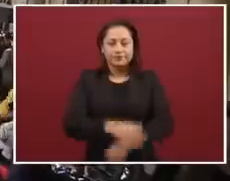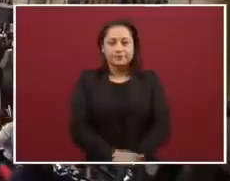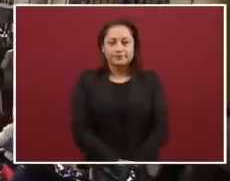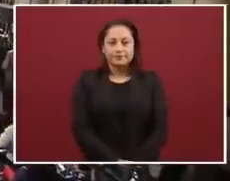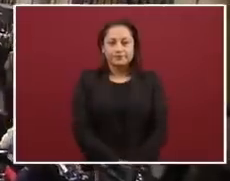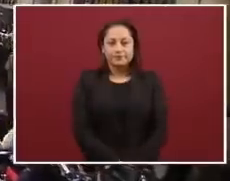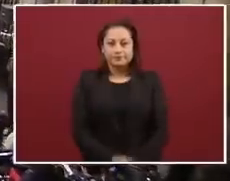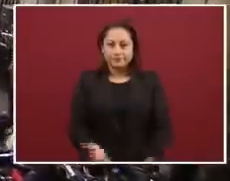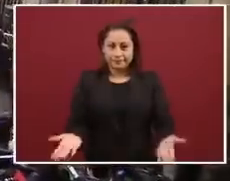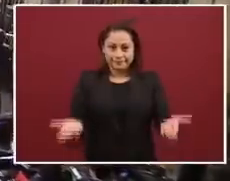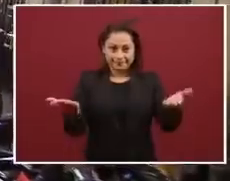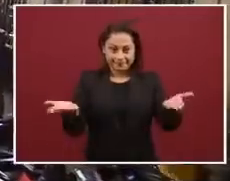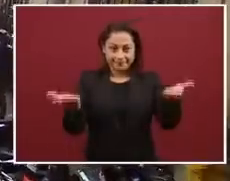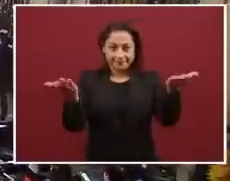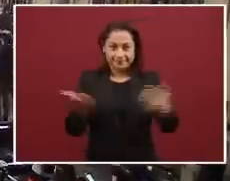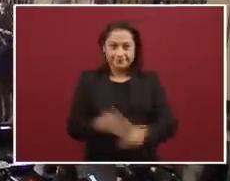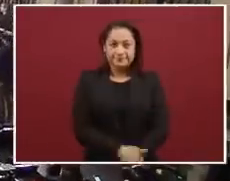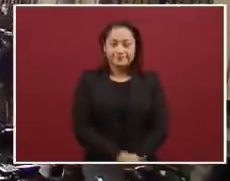Ánimo.